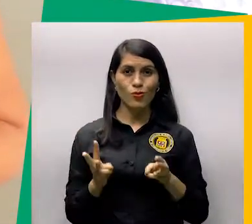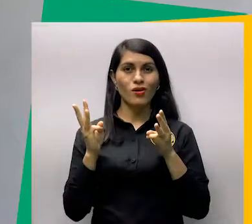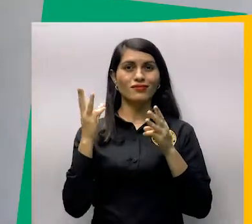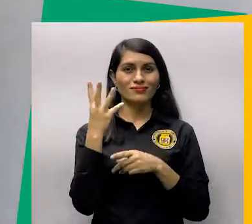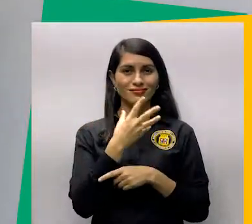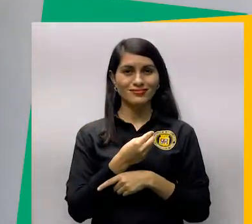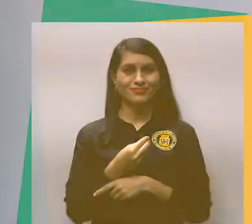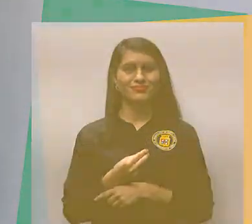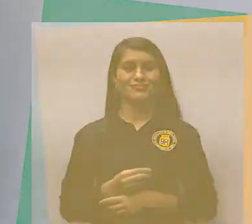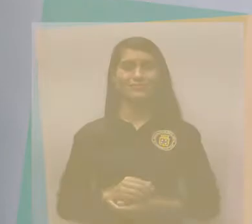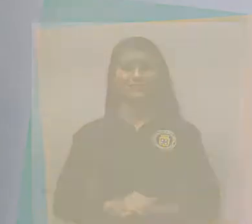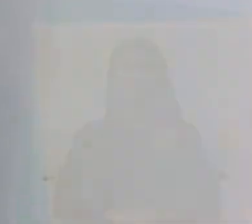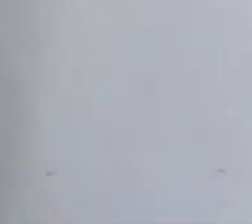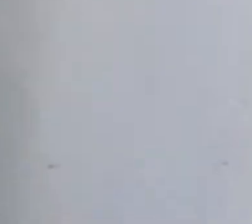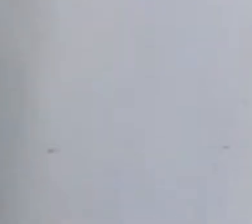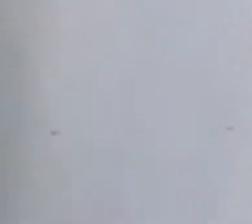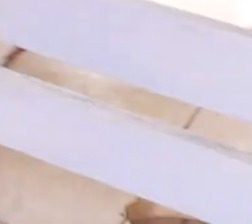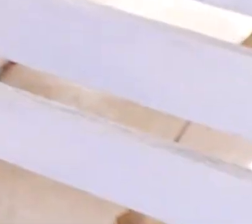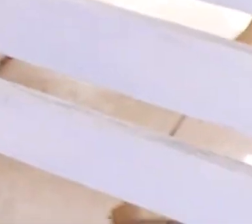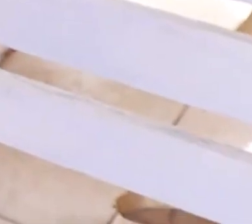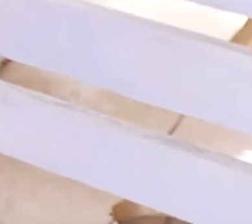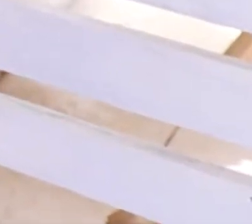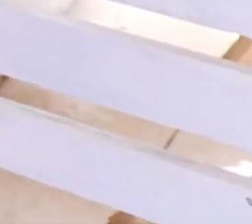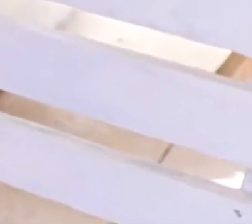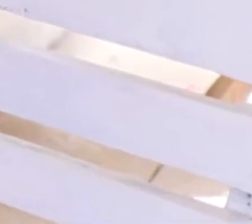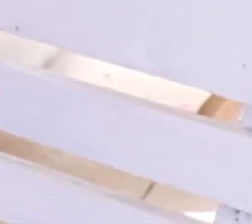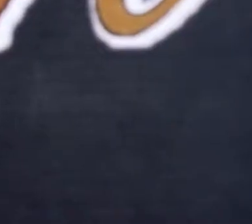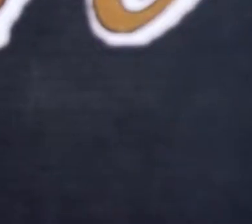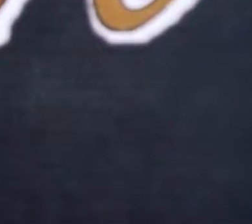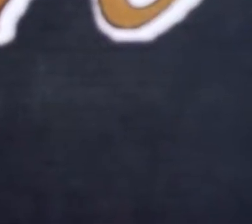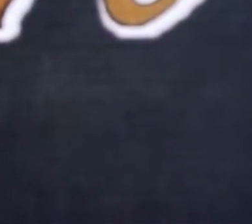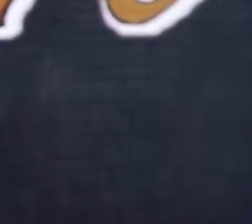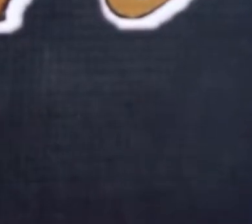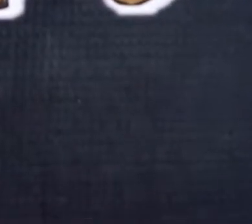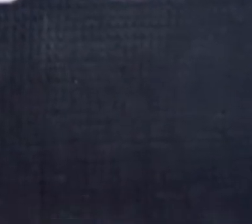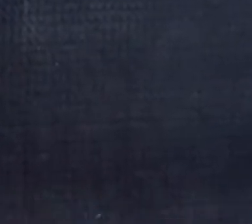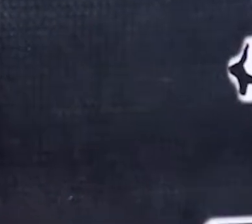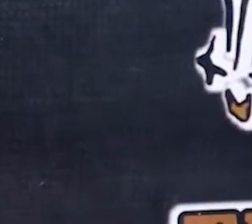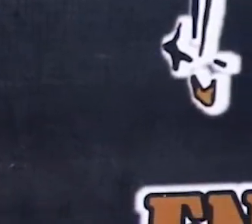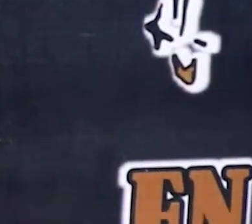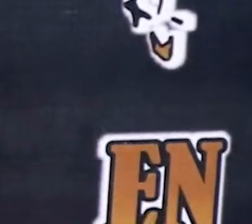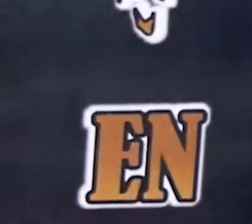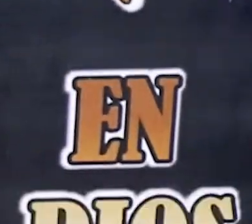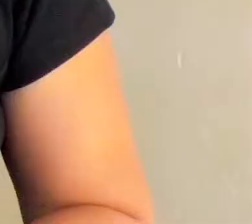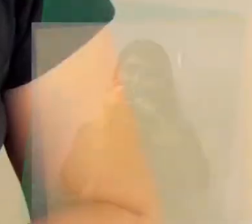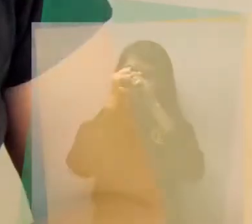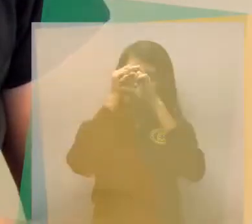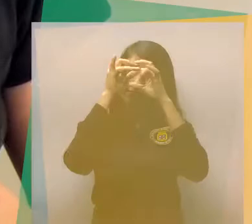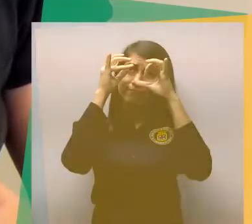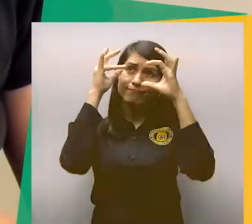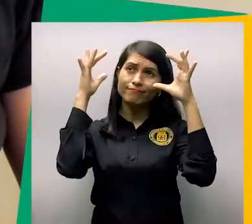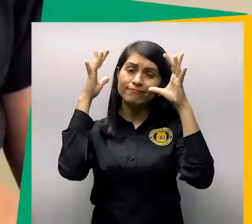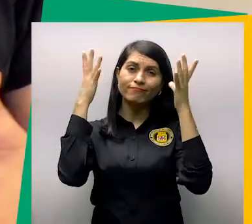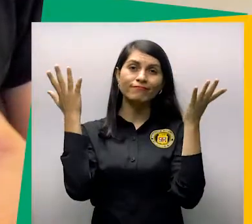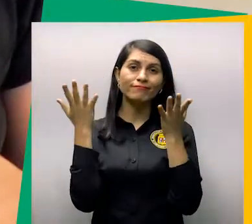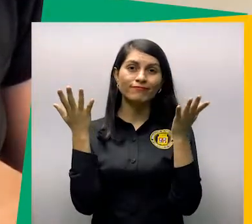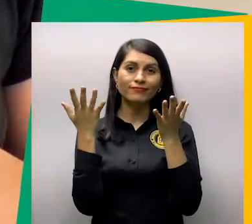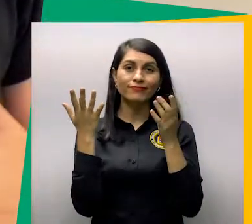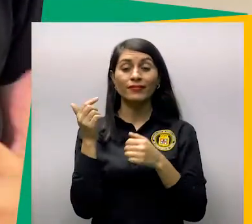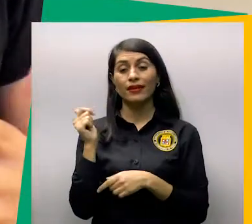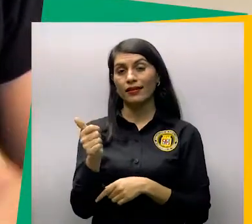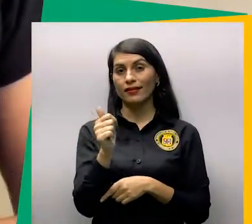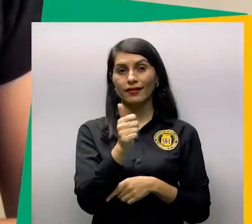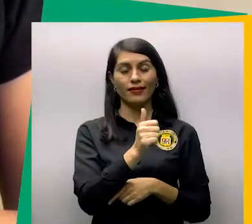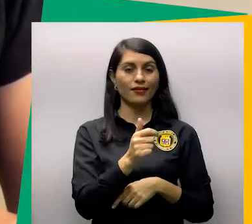nuestros clientes. Ella no quiere Gucci ni Prada, Gucci ni Prada, Gucci ni Gucci ni Gucci ni Prada. La inspiración depende de